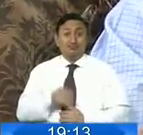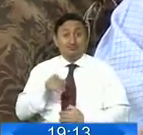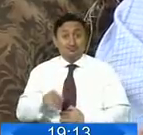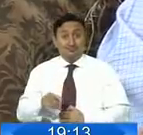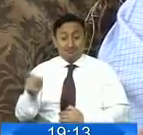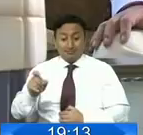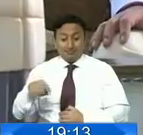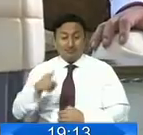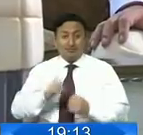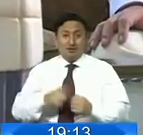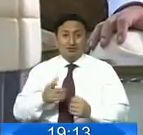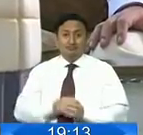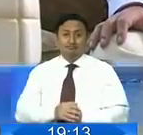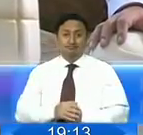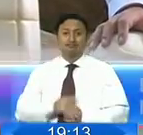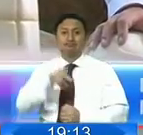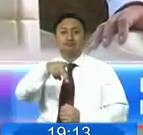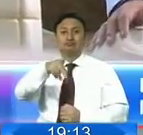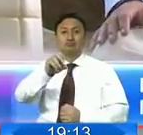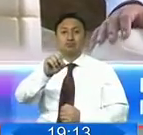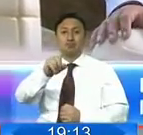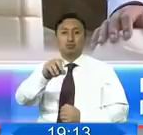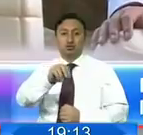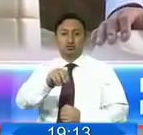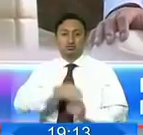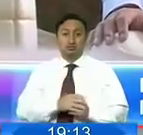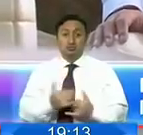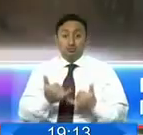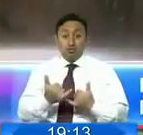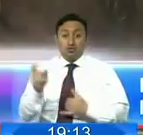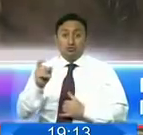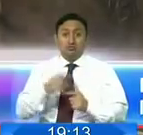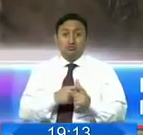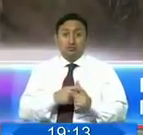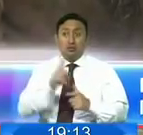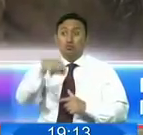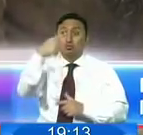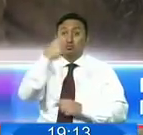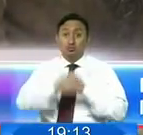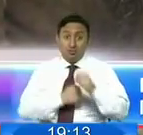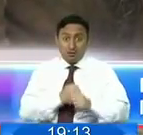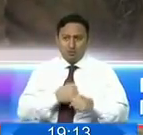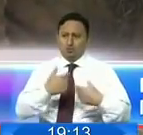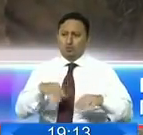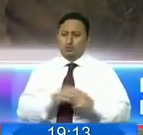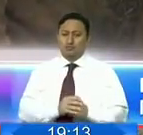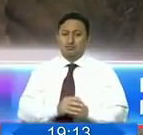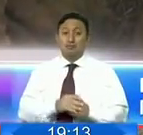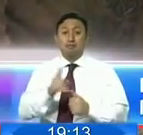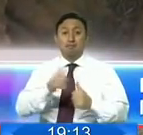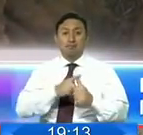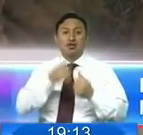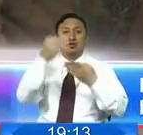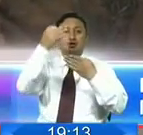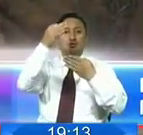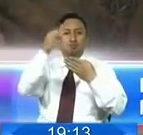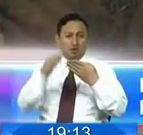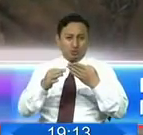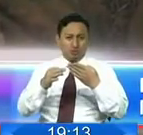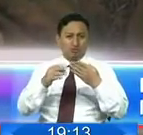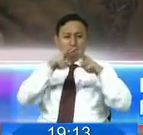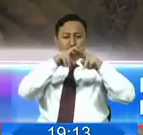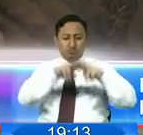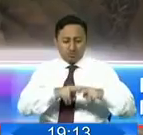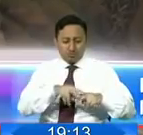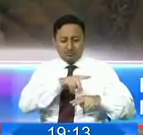requiere la ciudad pozo ratifica que existe una necesidad urgente para el próximo periodo revisar el presupuesto municipal y el alcance de su tamaño